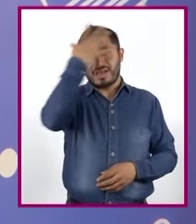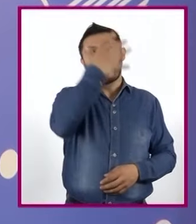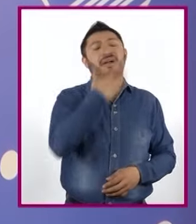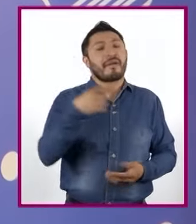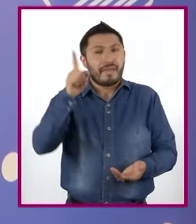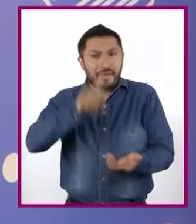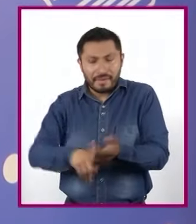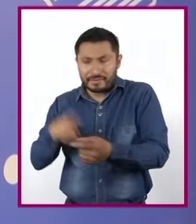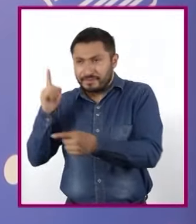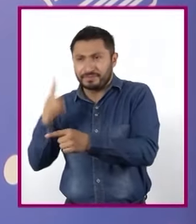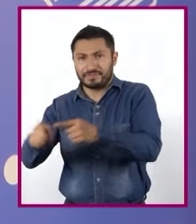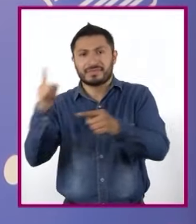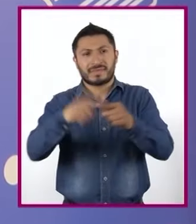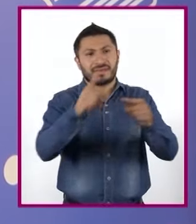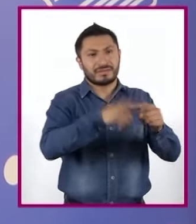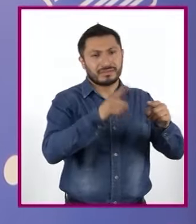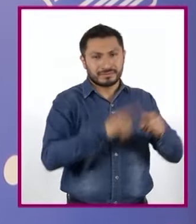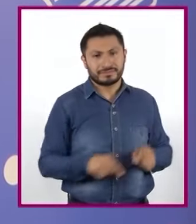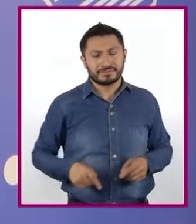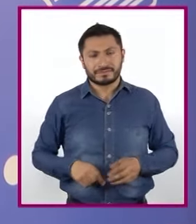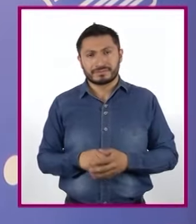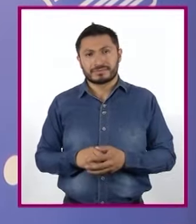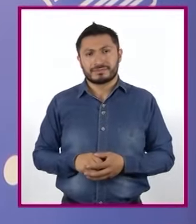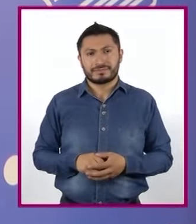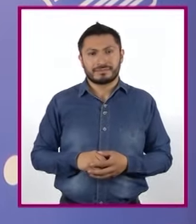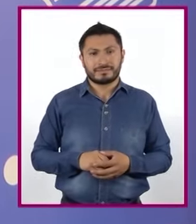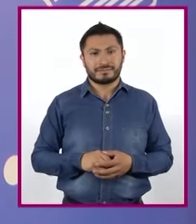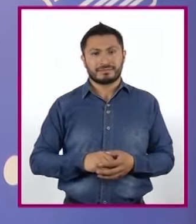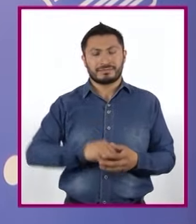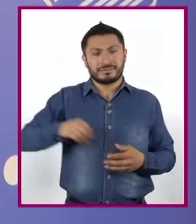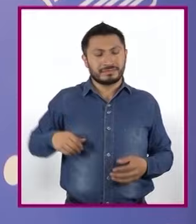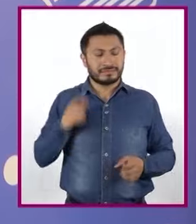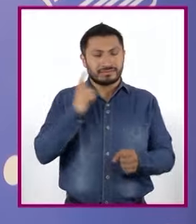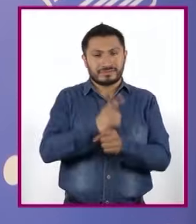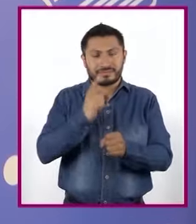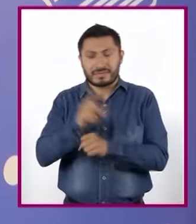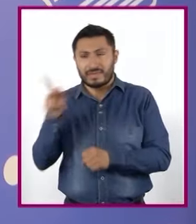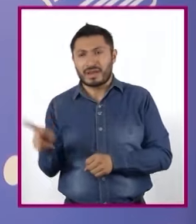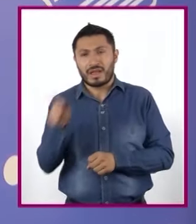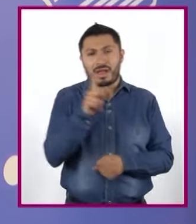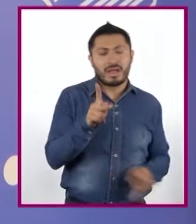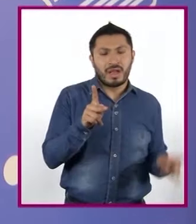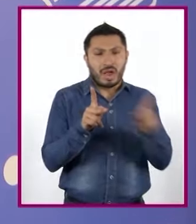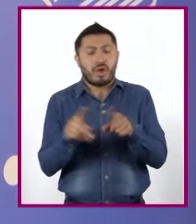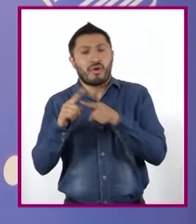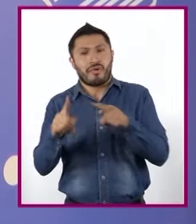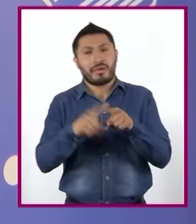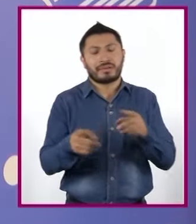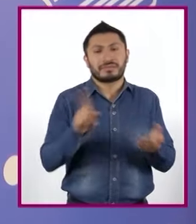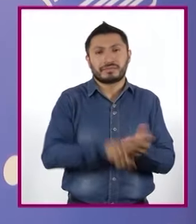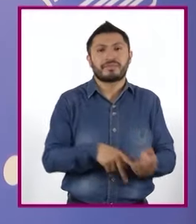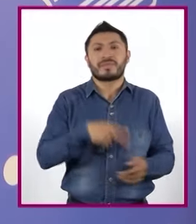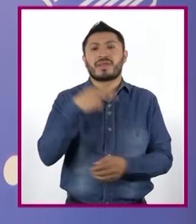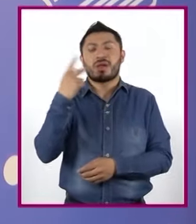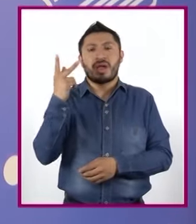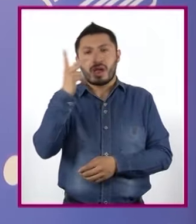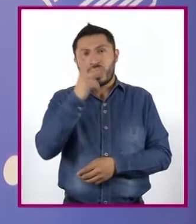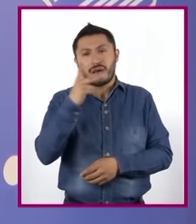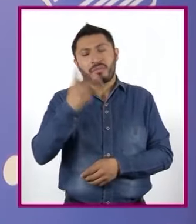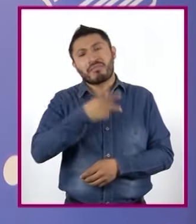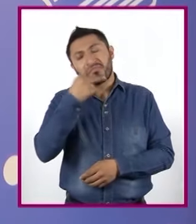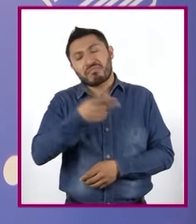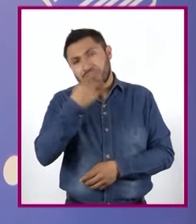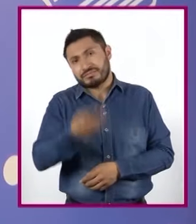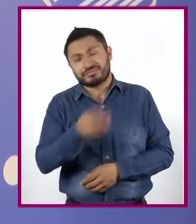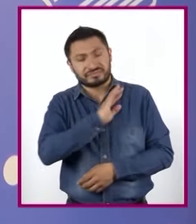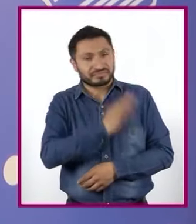está en la variedad. Vamos a identificar semejanzas y diferencias en el vocabulario de la lengua española, lo que la hacen